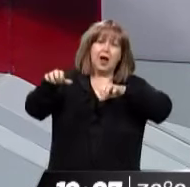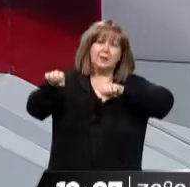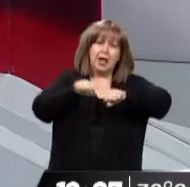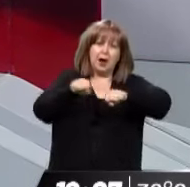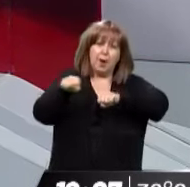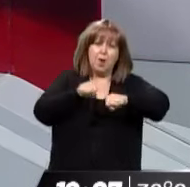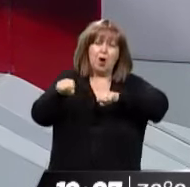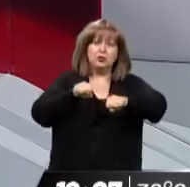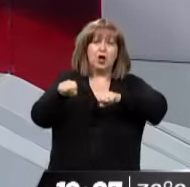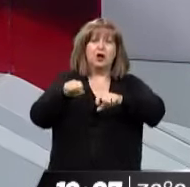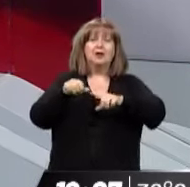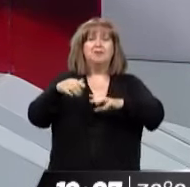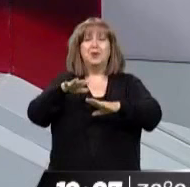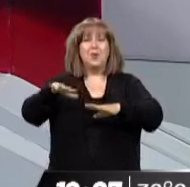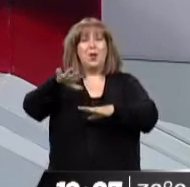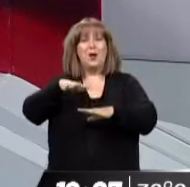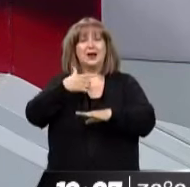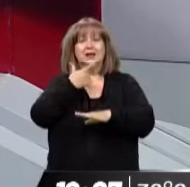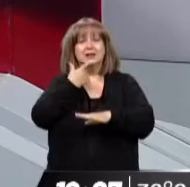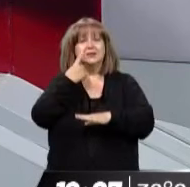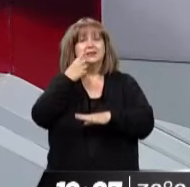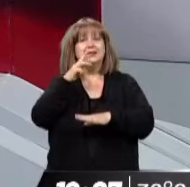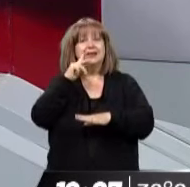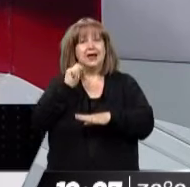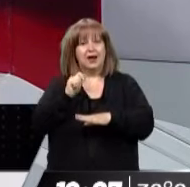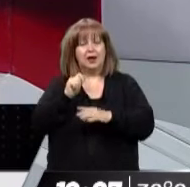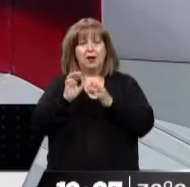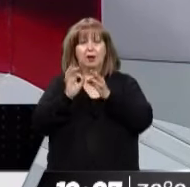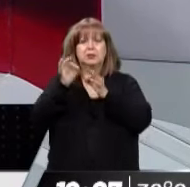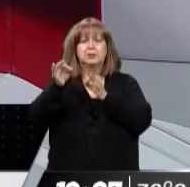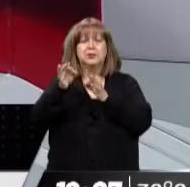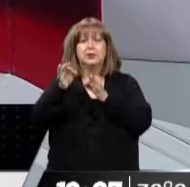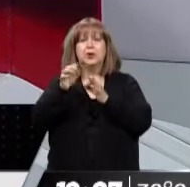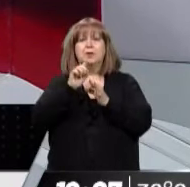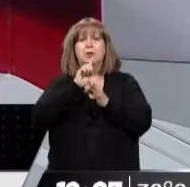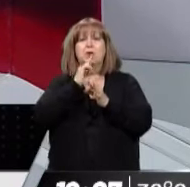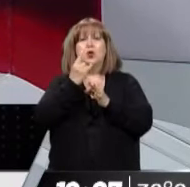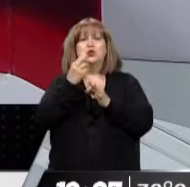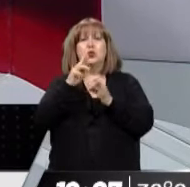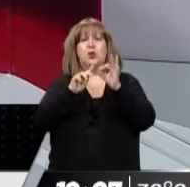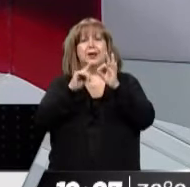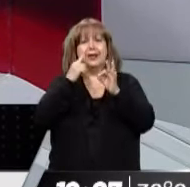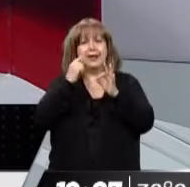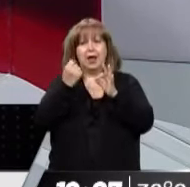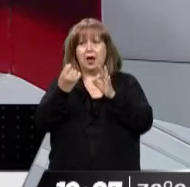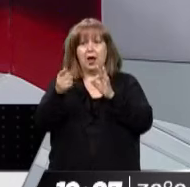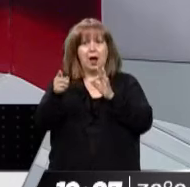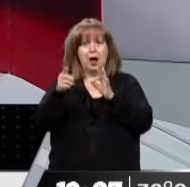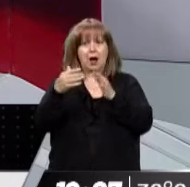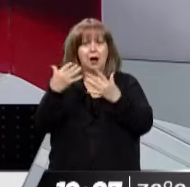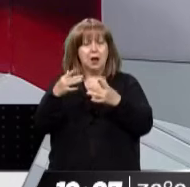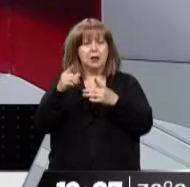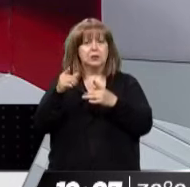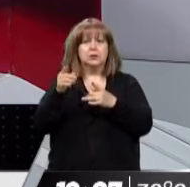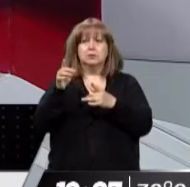terremoto, tanto en Turquía como en Siria. Ustedes recordarán la cantidad de personas que se han visto afectadas, personas y sobre todo víctimas fatales, que, ¿no?, que día a